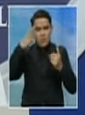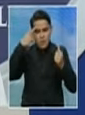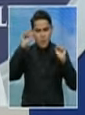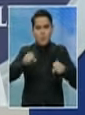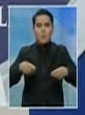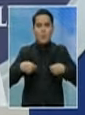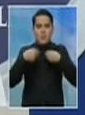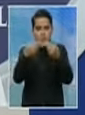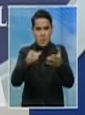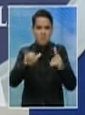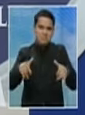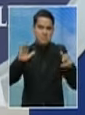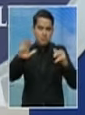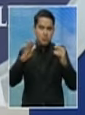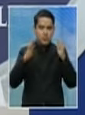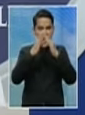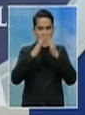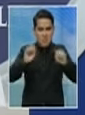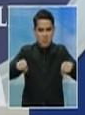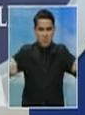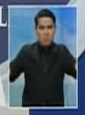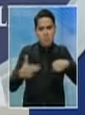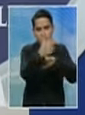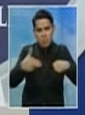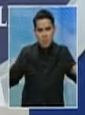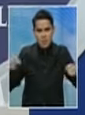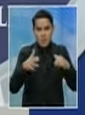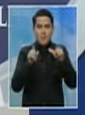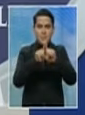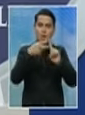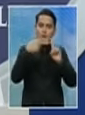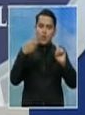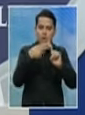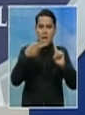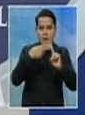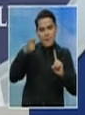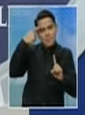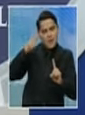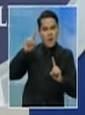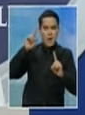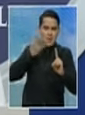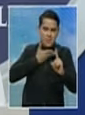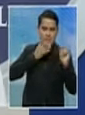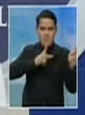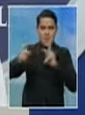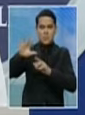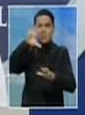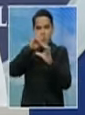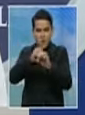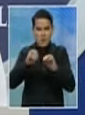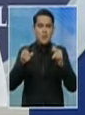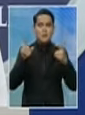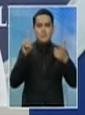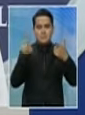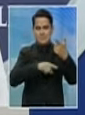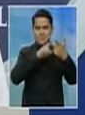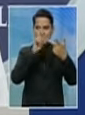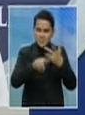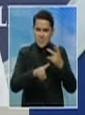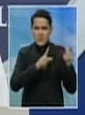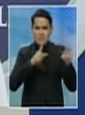al servicio a domicilio. Hoteles para alojamiento y alimentación a la habitación de sus huéspedes, empresas de seguridad y transporte